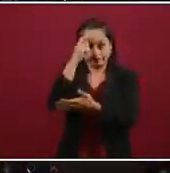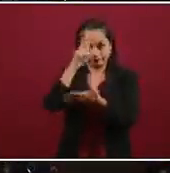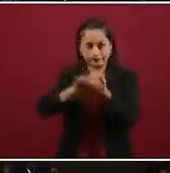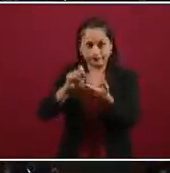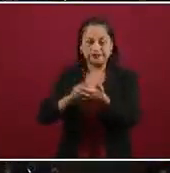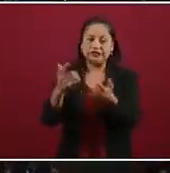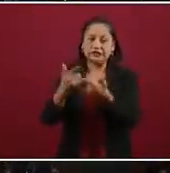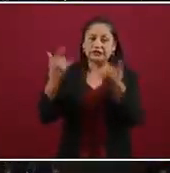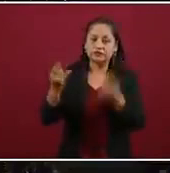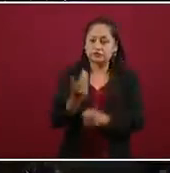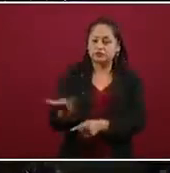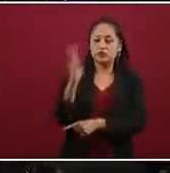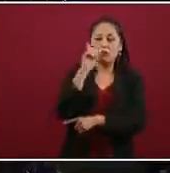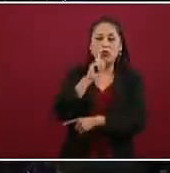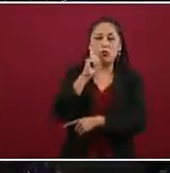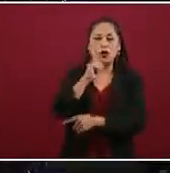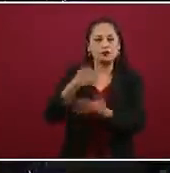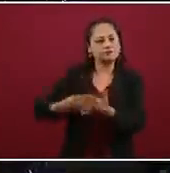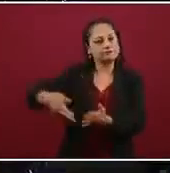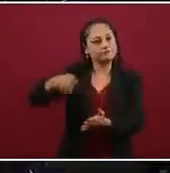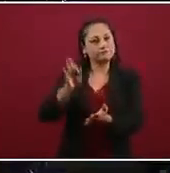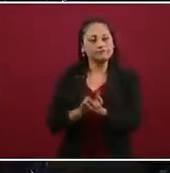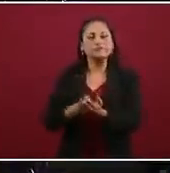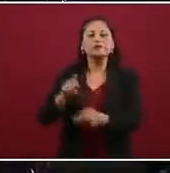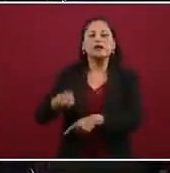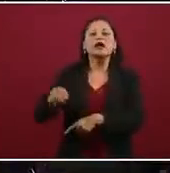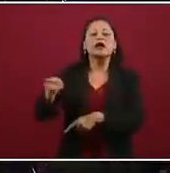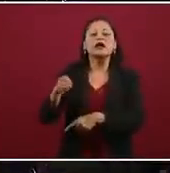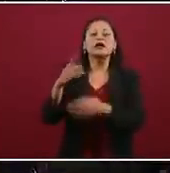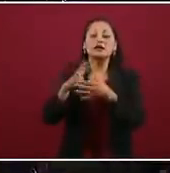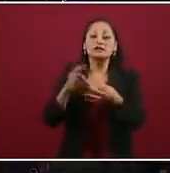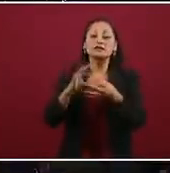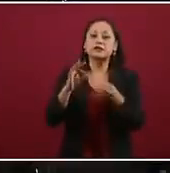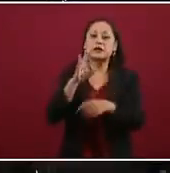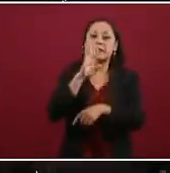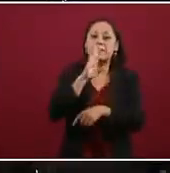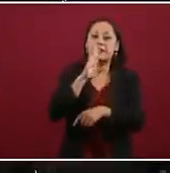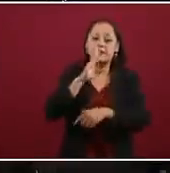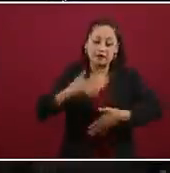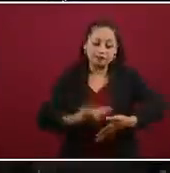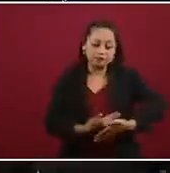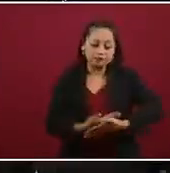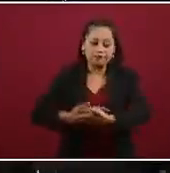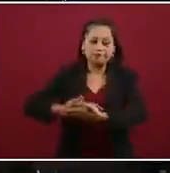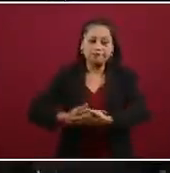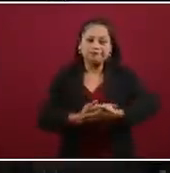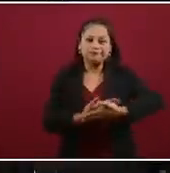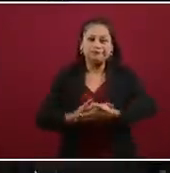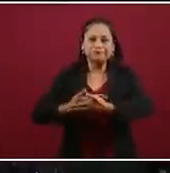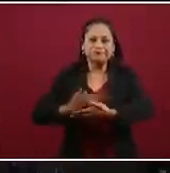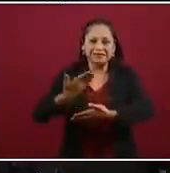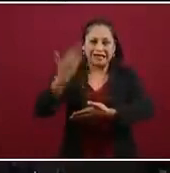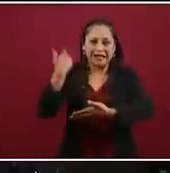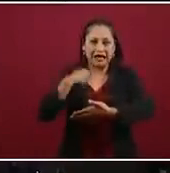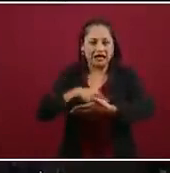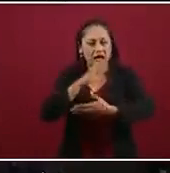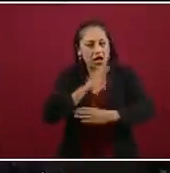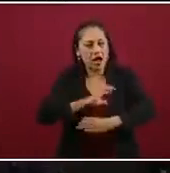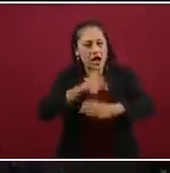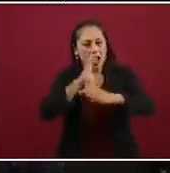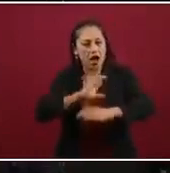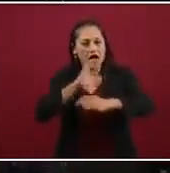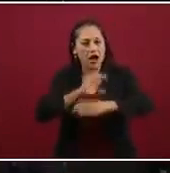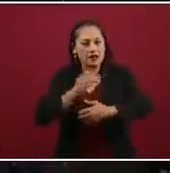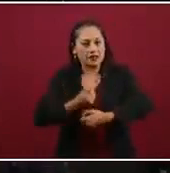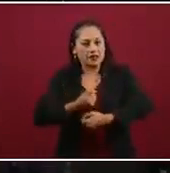también refiere que las madres acunaban a los niños y que en esos cantos infantiles también se respiraba el aire,